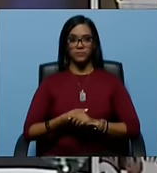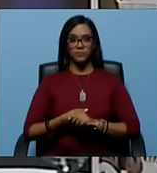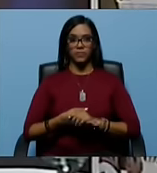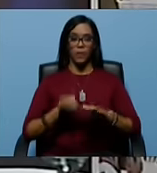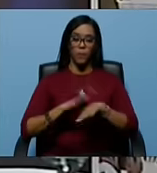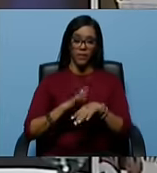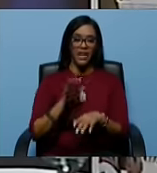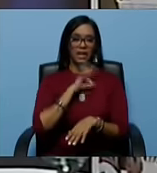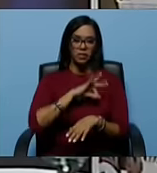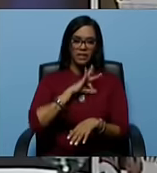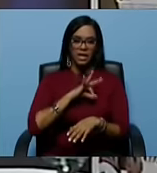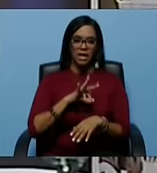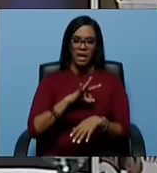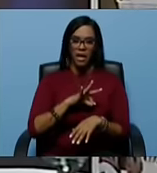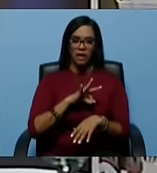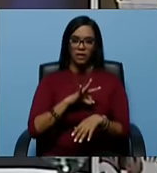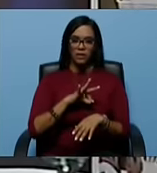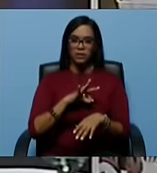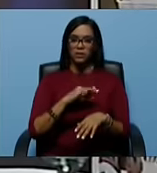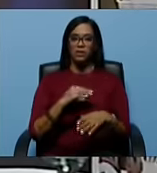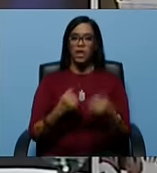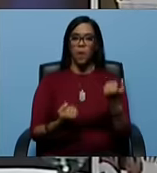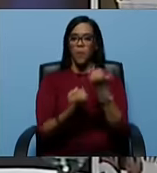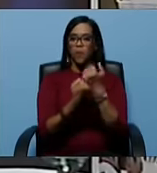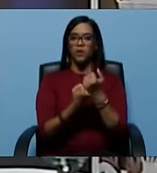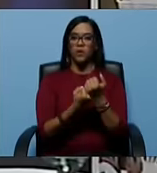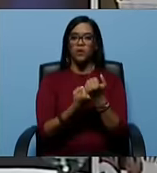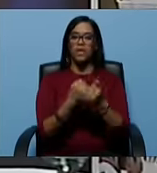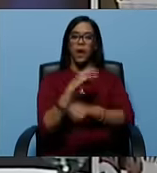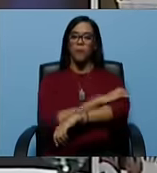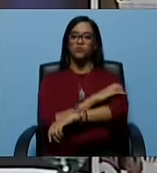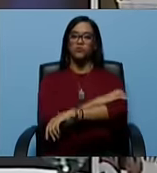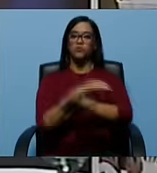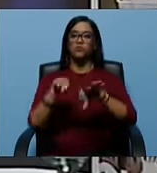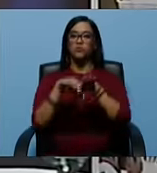Porque es la sociedad de cómplices de la derecha mundial, pues.